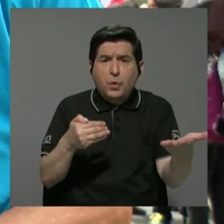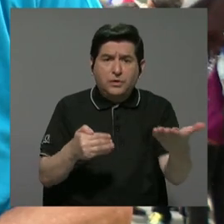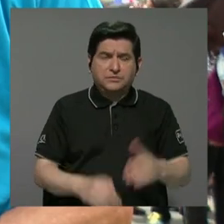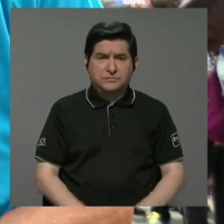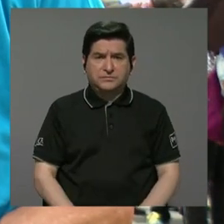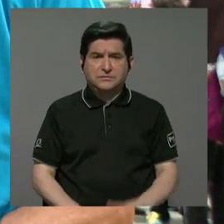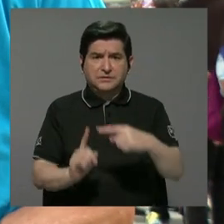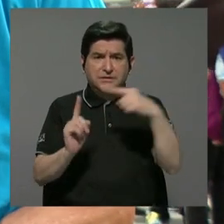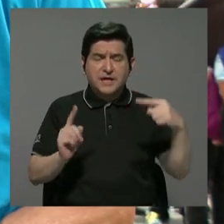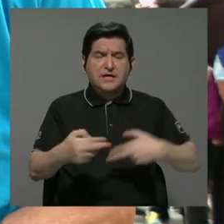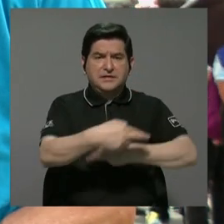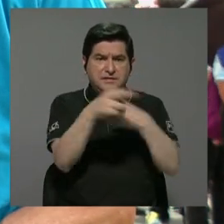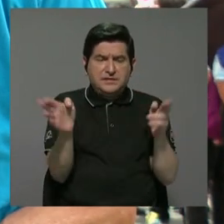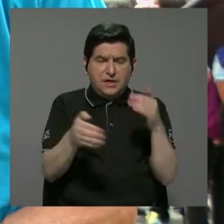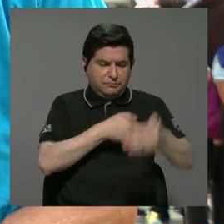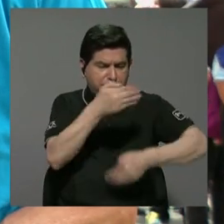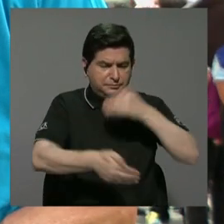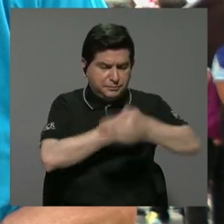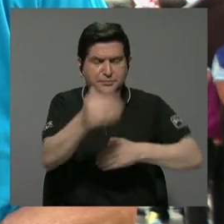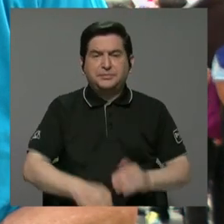parte de la regionalización.